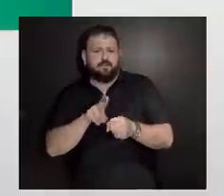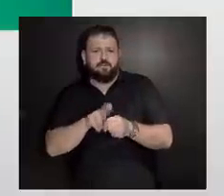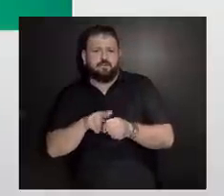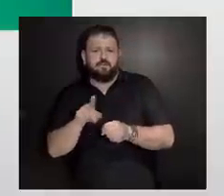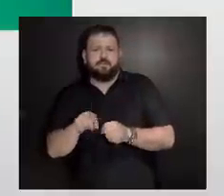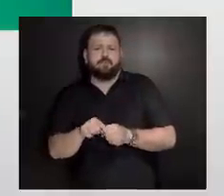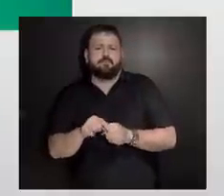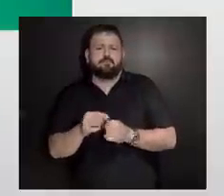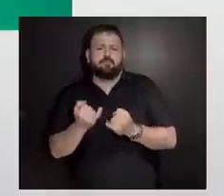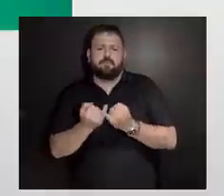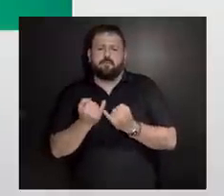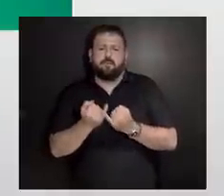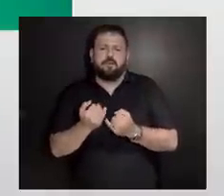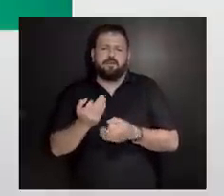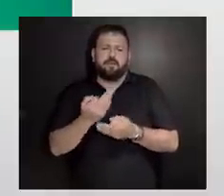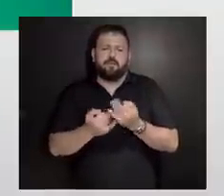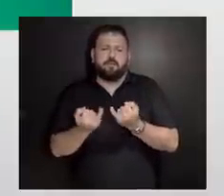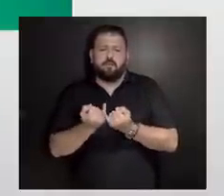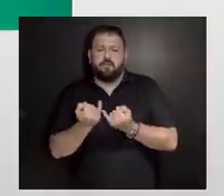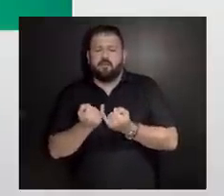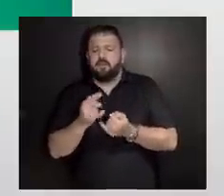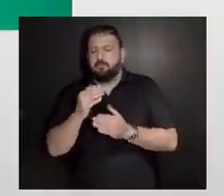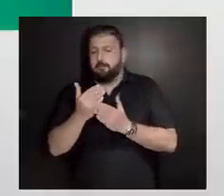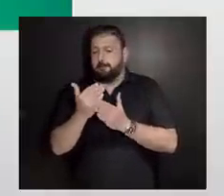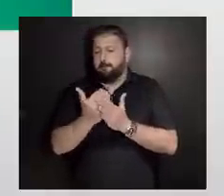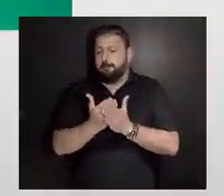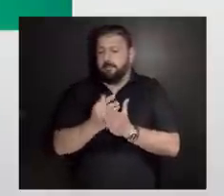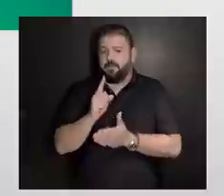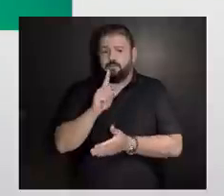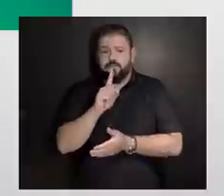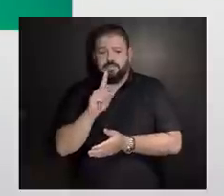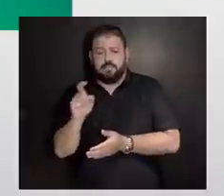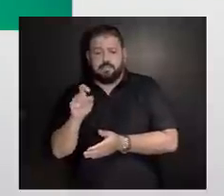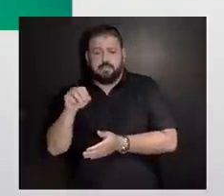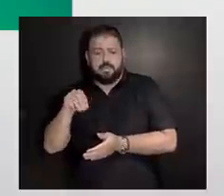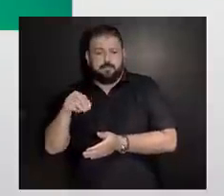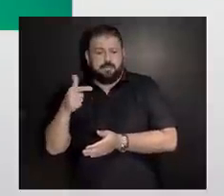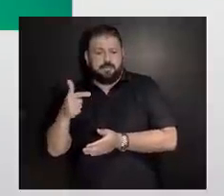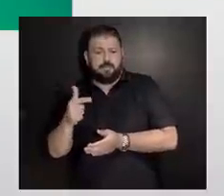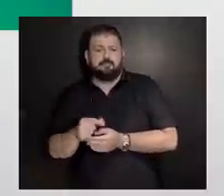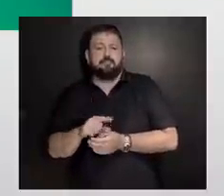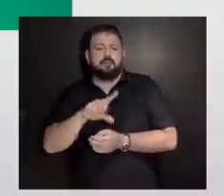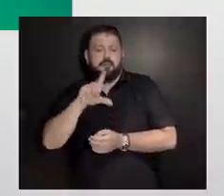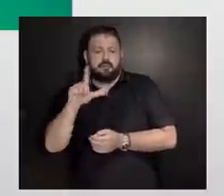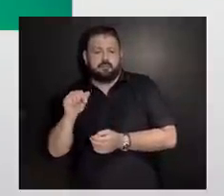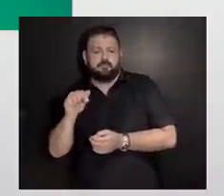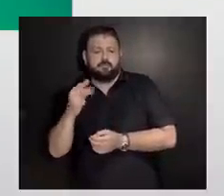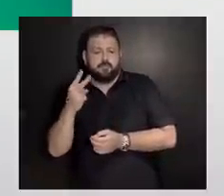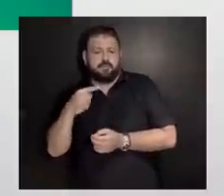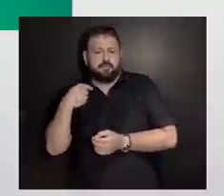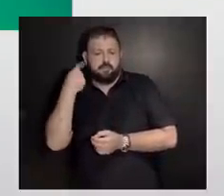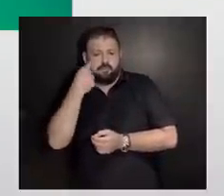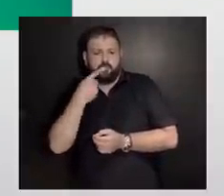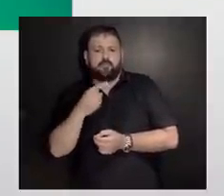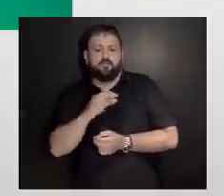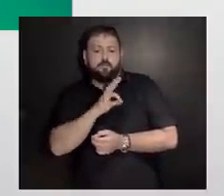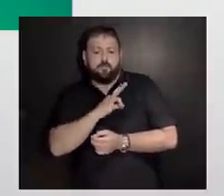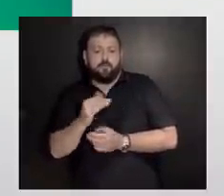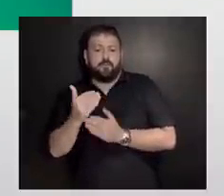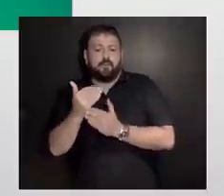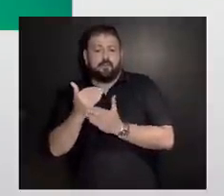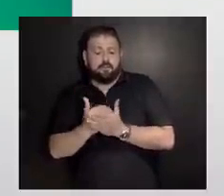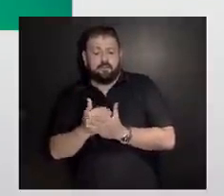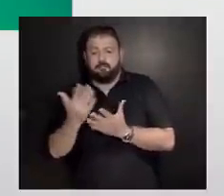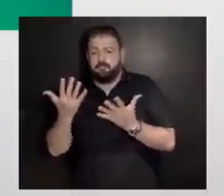ayunos lo ideal sería tener menos de 100 miligramos. Después de alimentarnos a las 2 horas, nuestra glucosa debe de bajar a menos